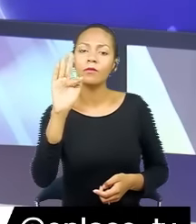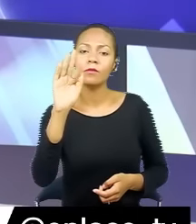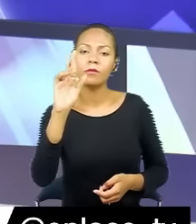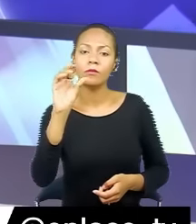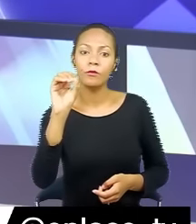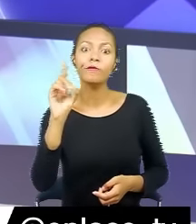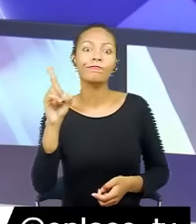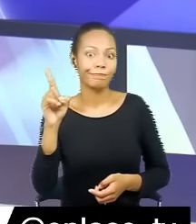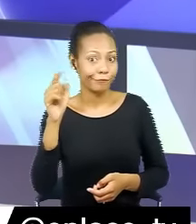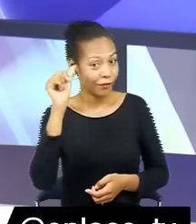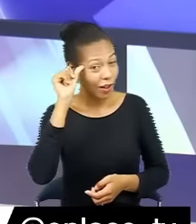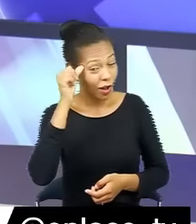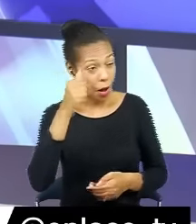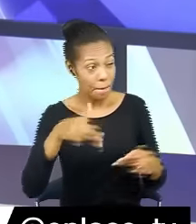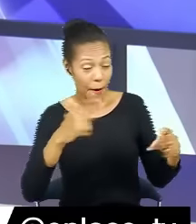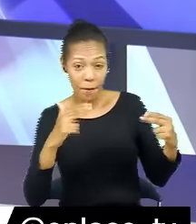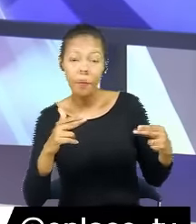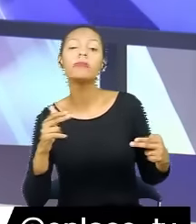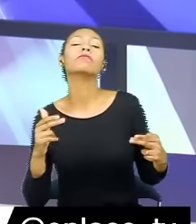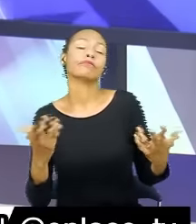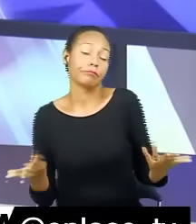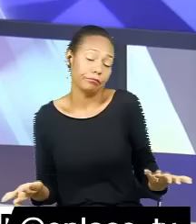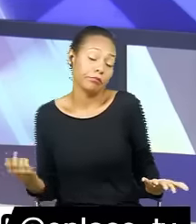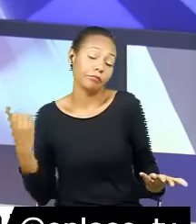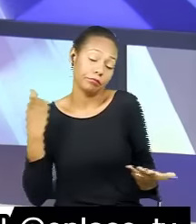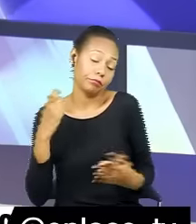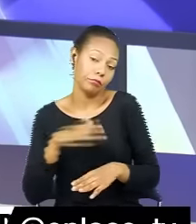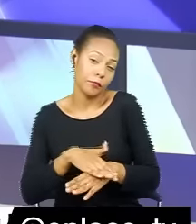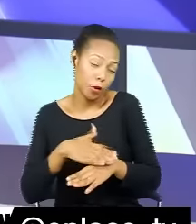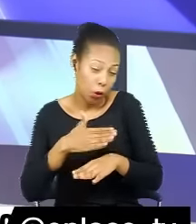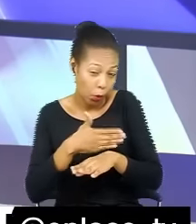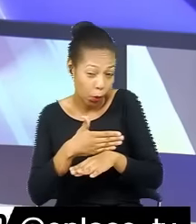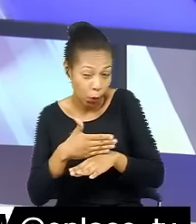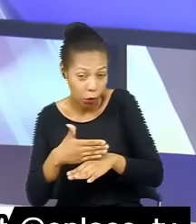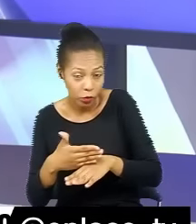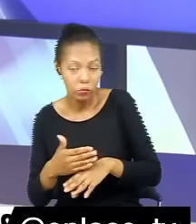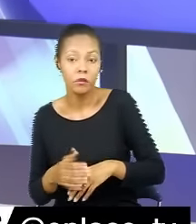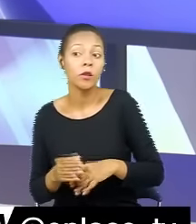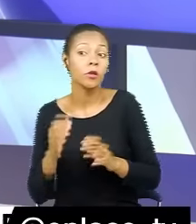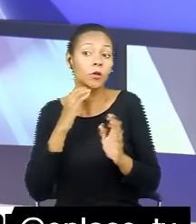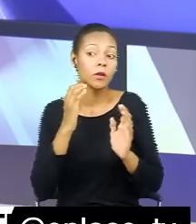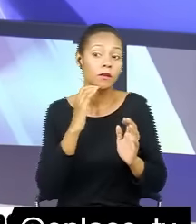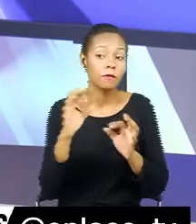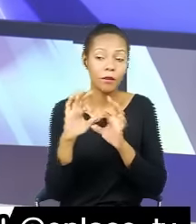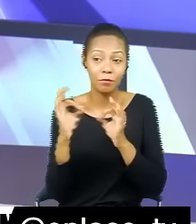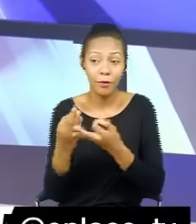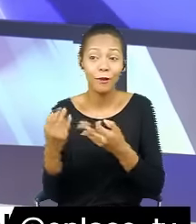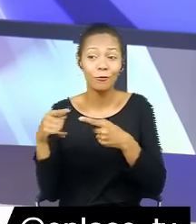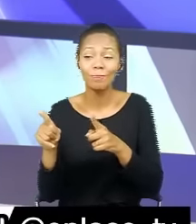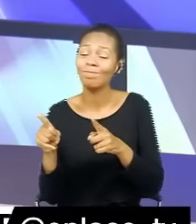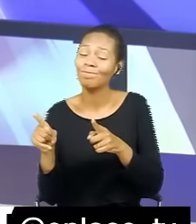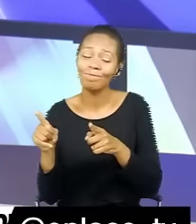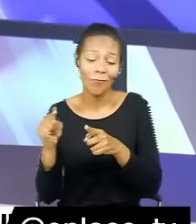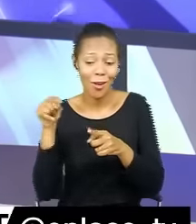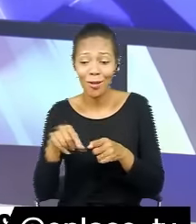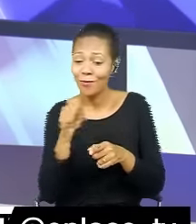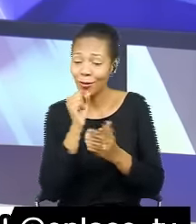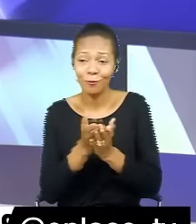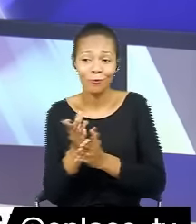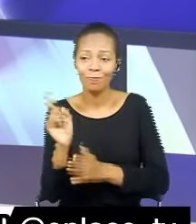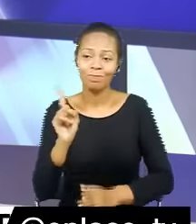un atentado sicarial finalizando la tarde de ayer. No se descarta que la familia de Alex deba salir de esta ciudad. Más información a